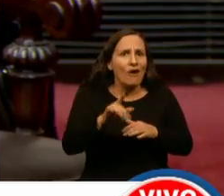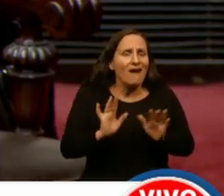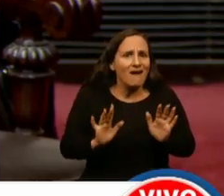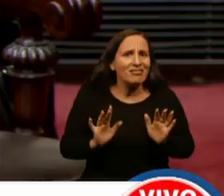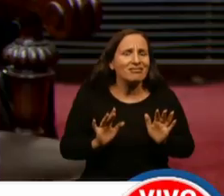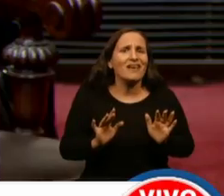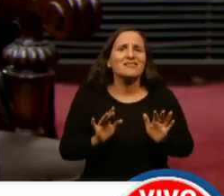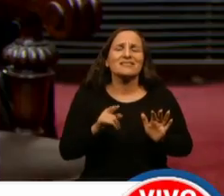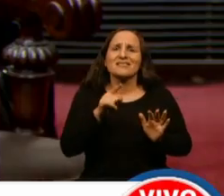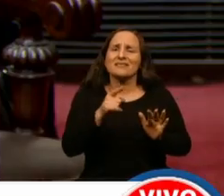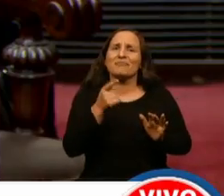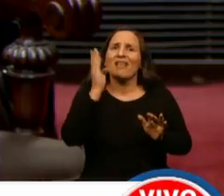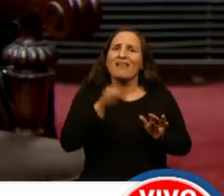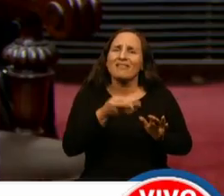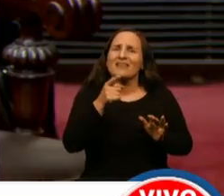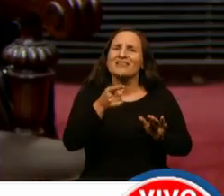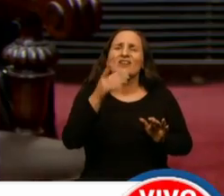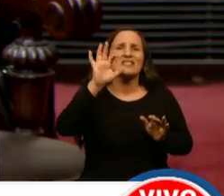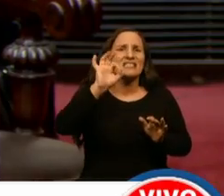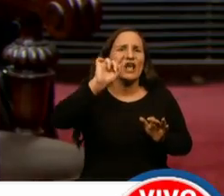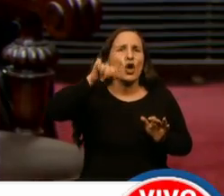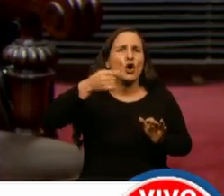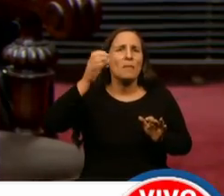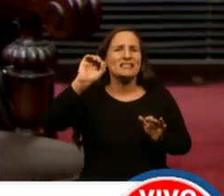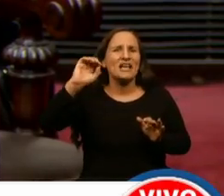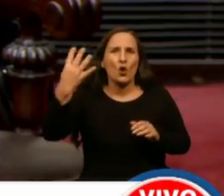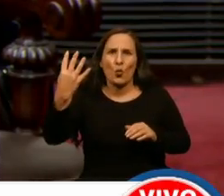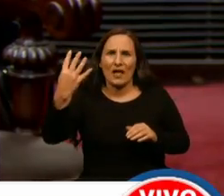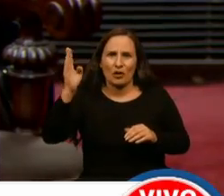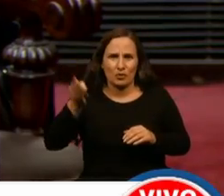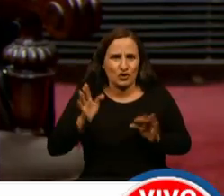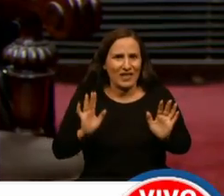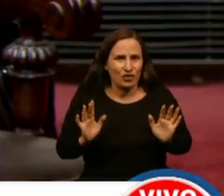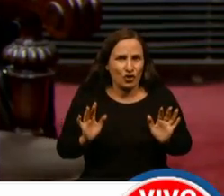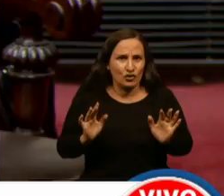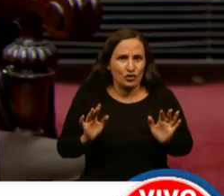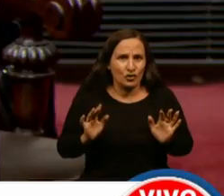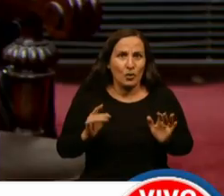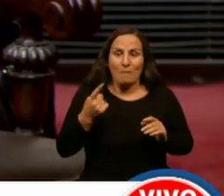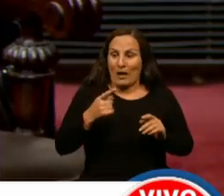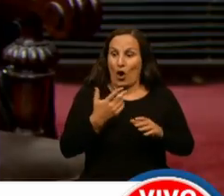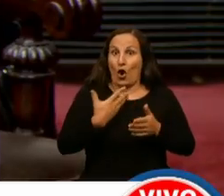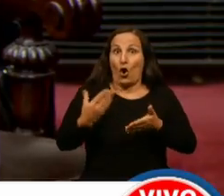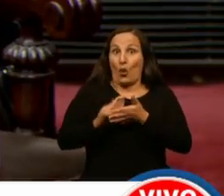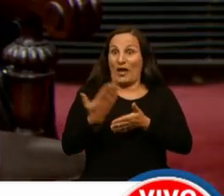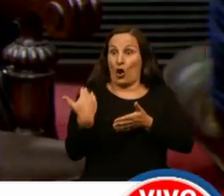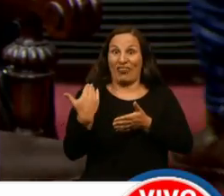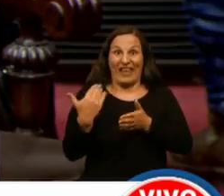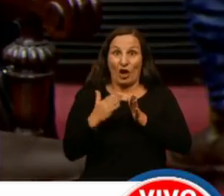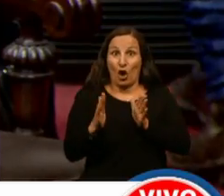de esta tarifa era del 0 04 por ciento y sin embargo el gobierno anterior lo llevó